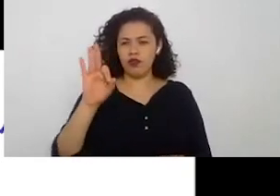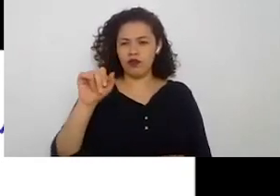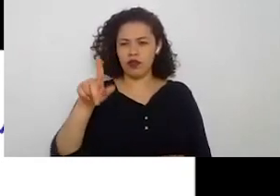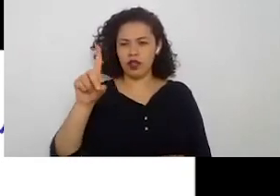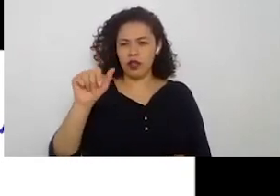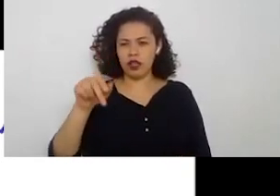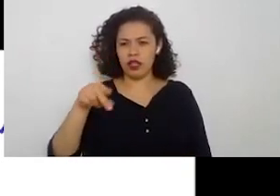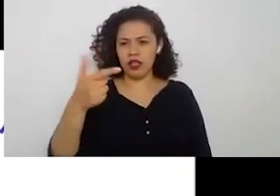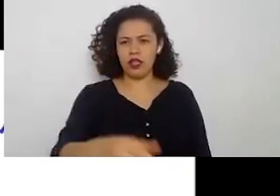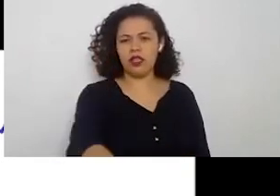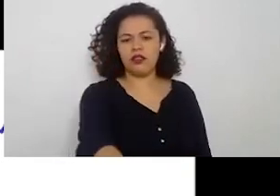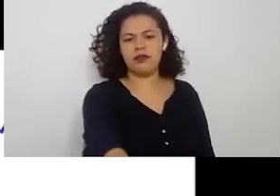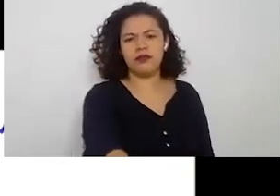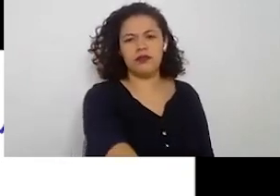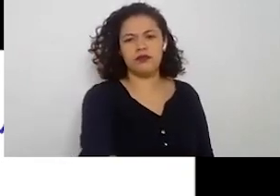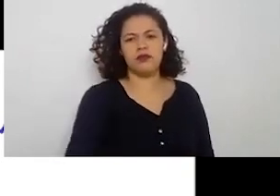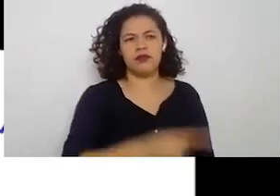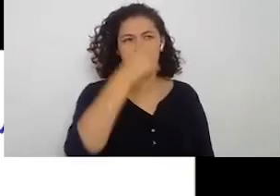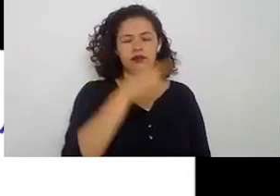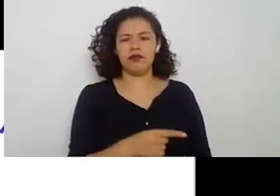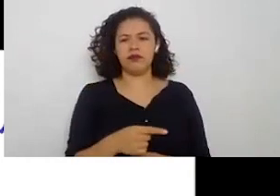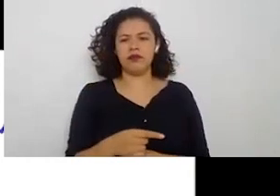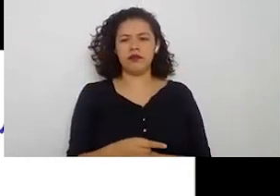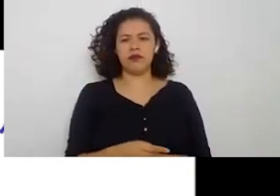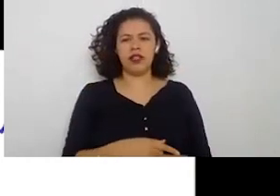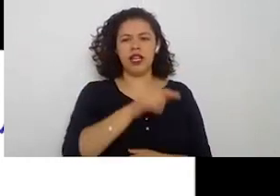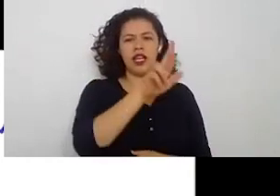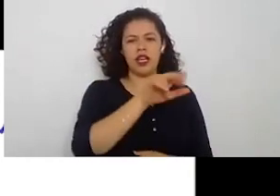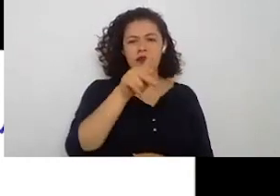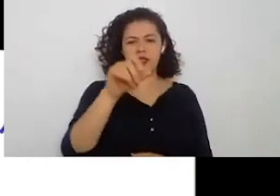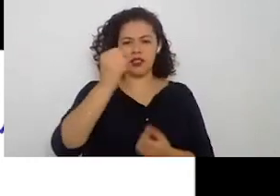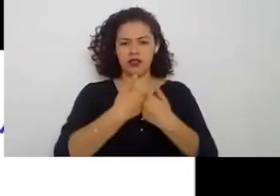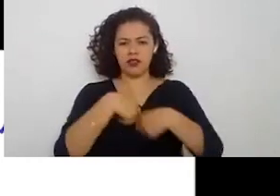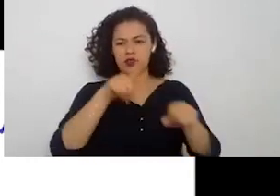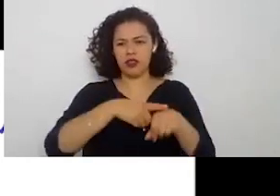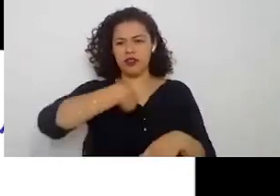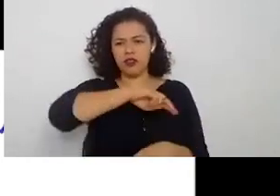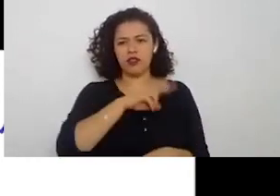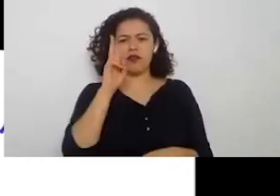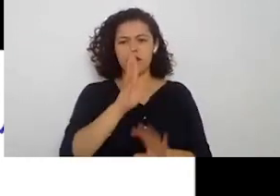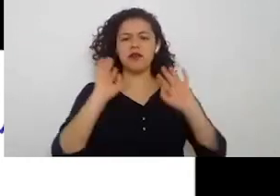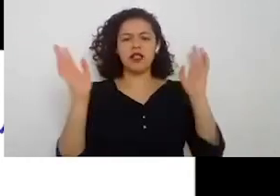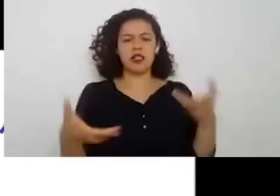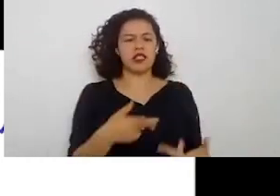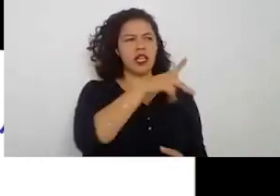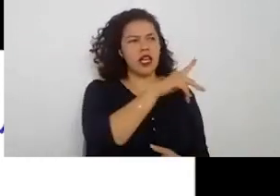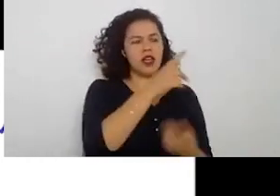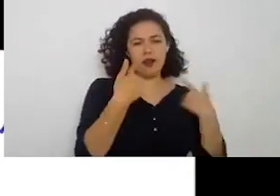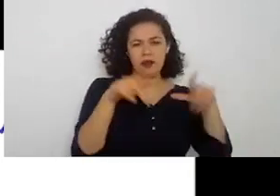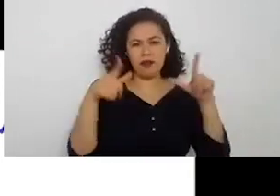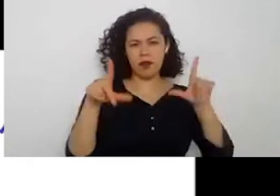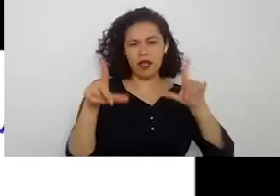La plataforma de administración de procesos, el ERP social, ¿verdad? Que también es una plataforma que administra